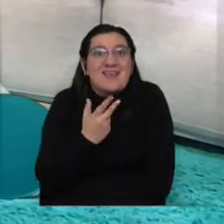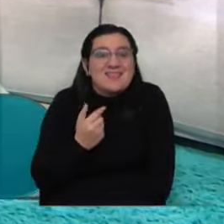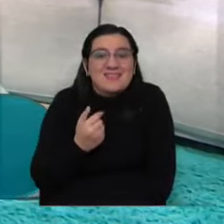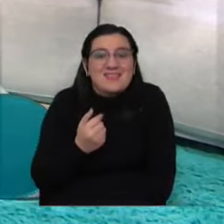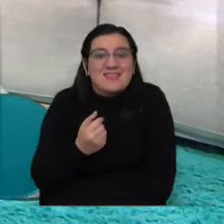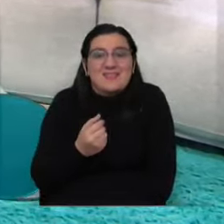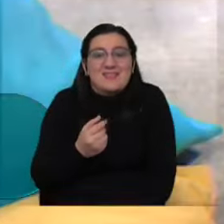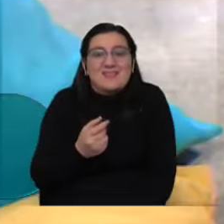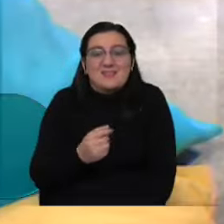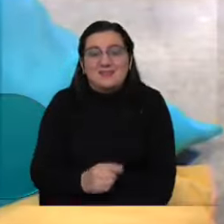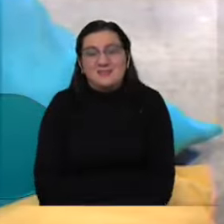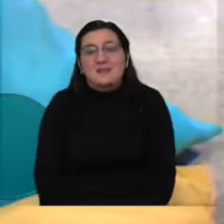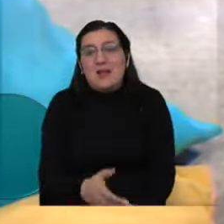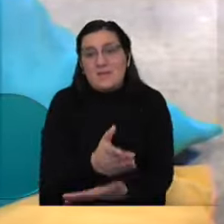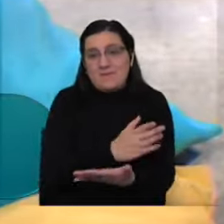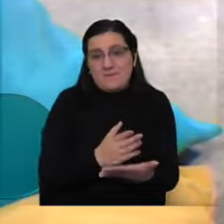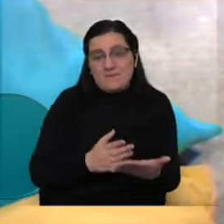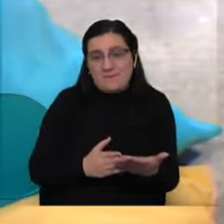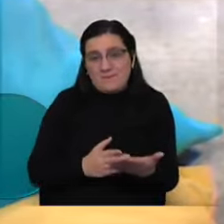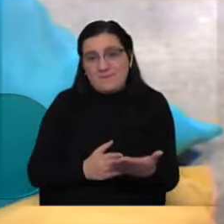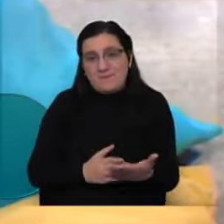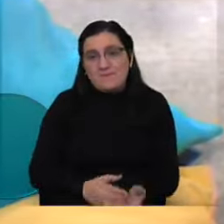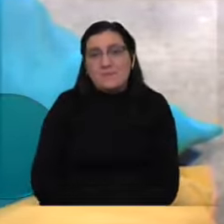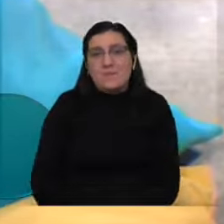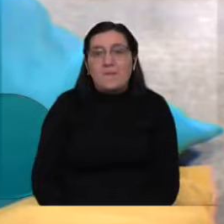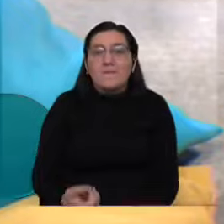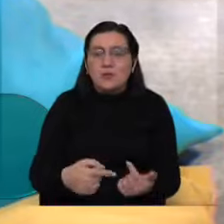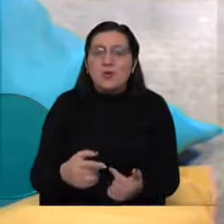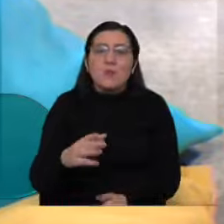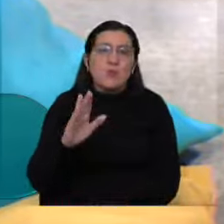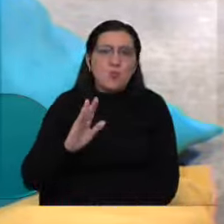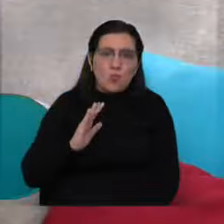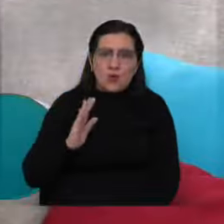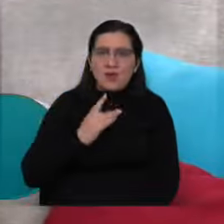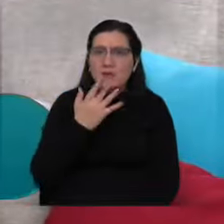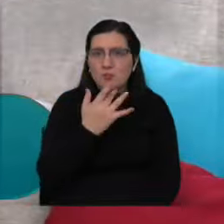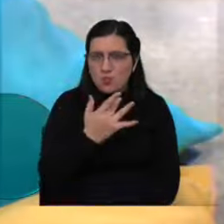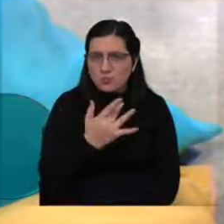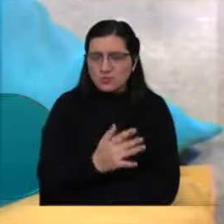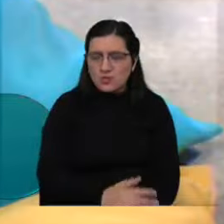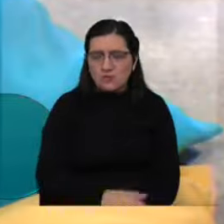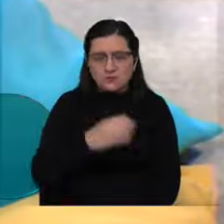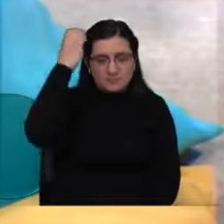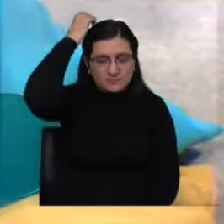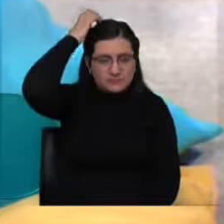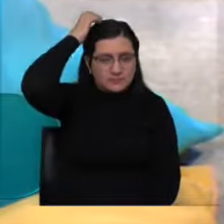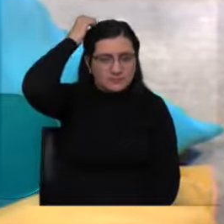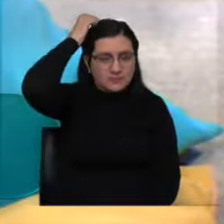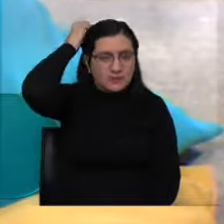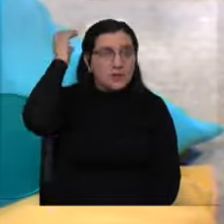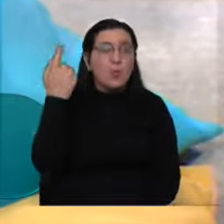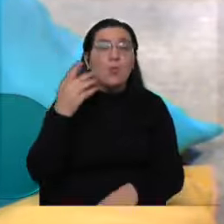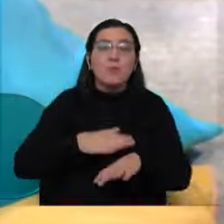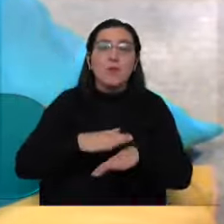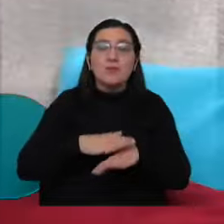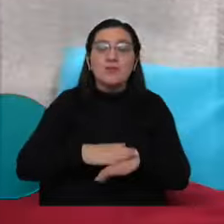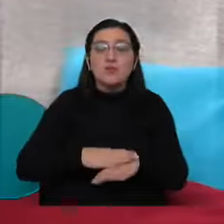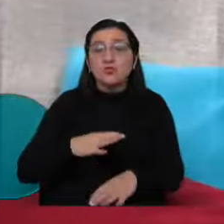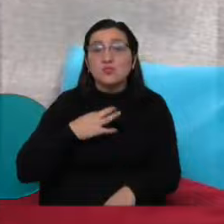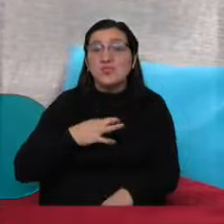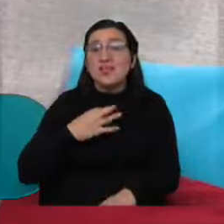sobre todo en la prosa No más que en el verso pero pero una mujer bellísima una mujer que en en determinada etapa de la vida sacó los espejos de su